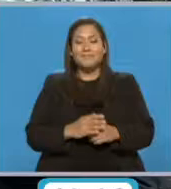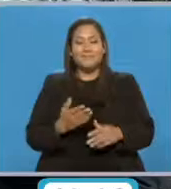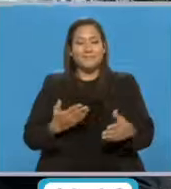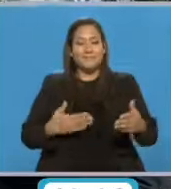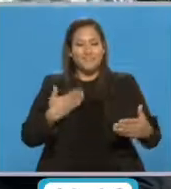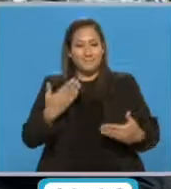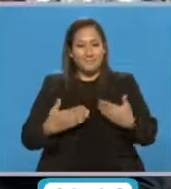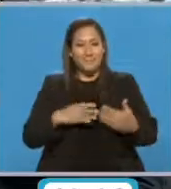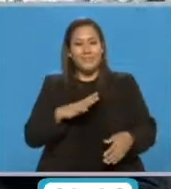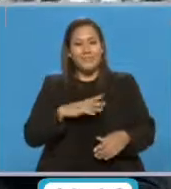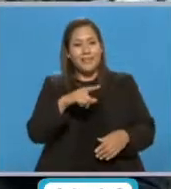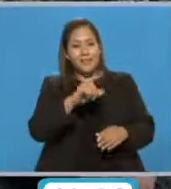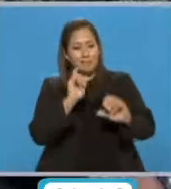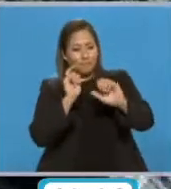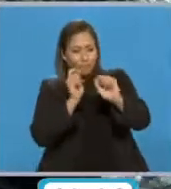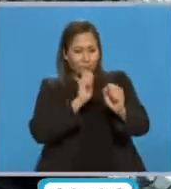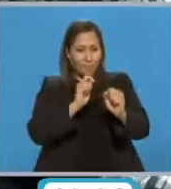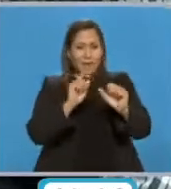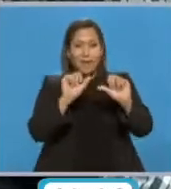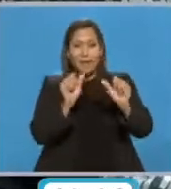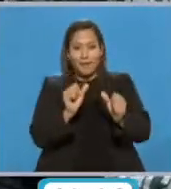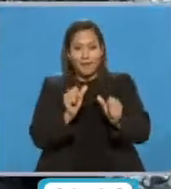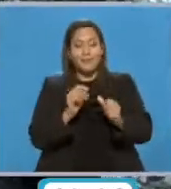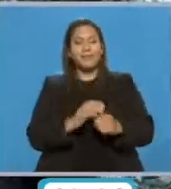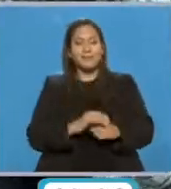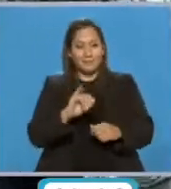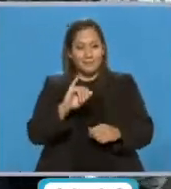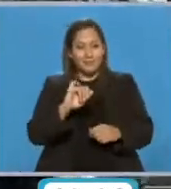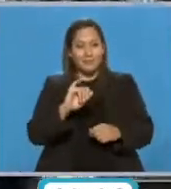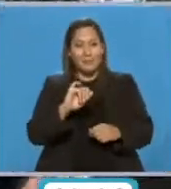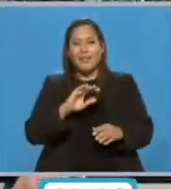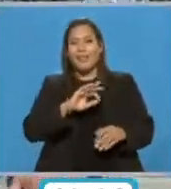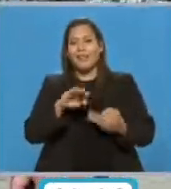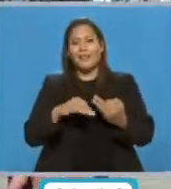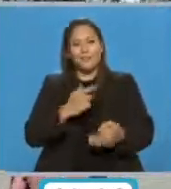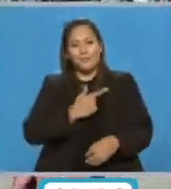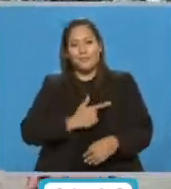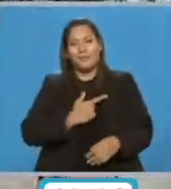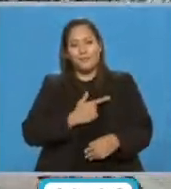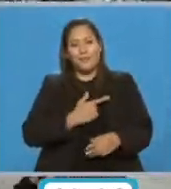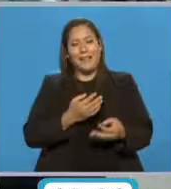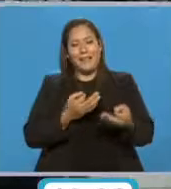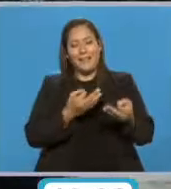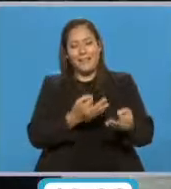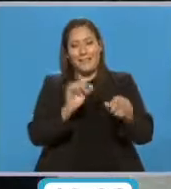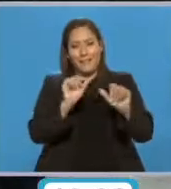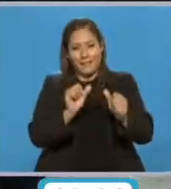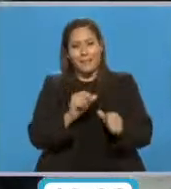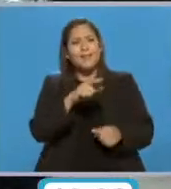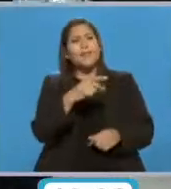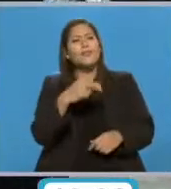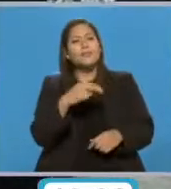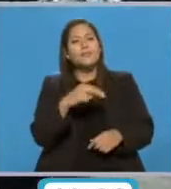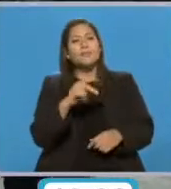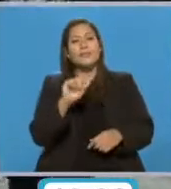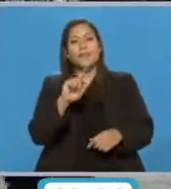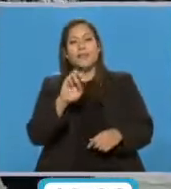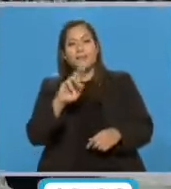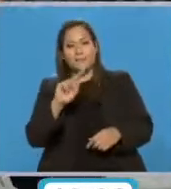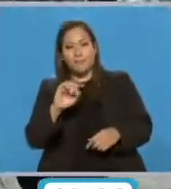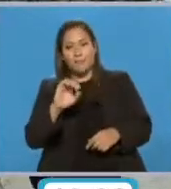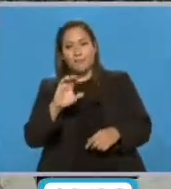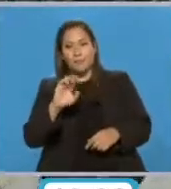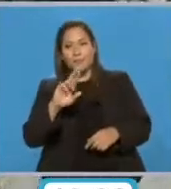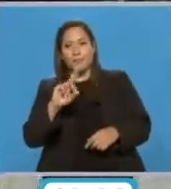que haya esculturas, arte Claro, con el peatón? A todos nos agrada el arte casi, ¿no? Bueno, maestro, lo dejamos. ¿Su nombre? Alberto, Córdoba.